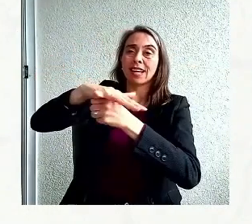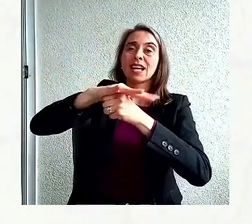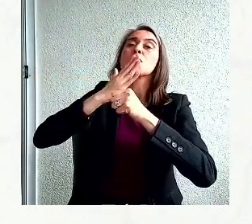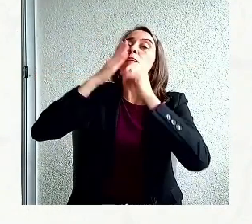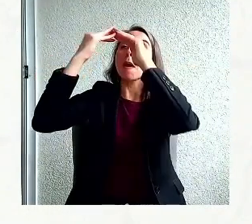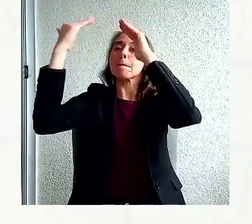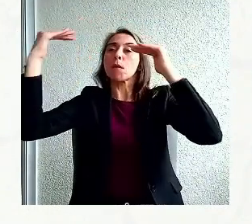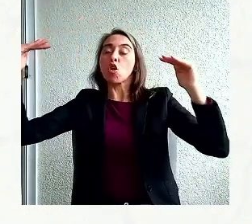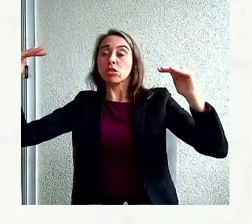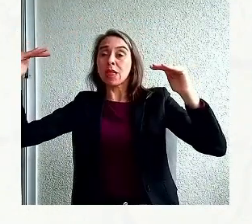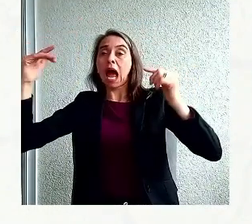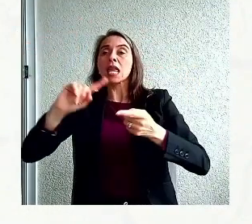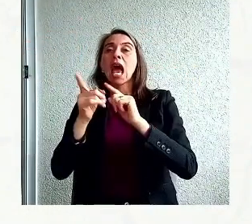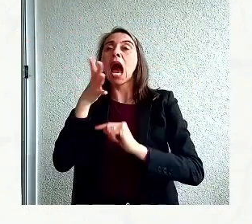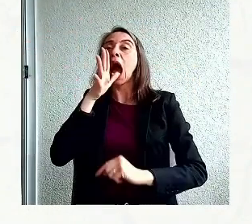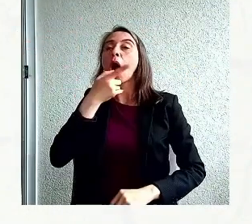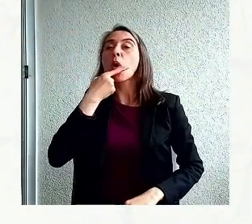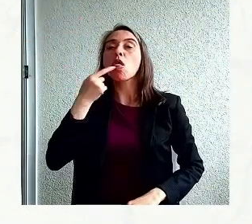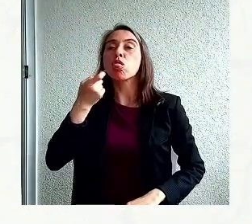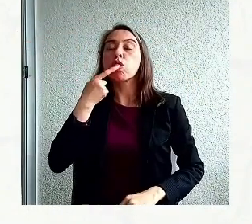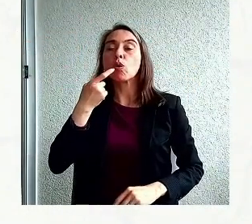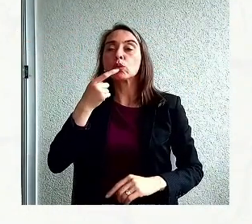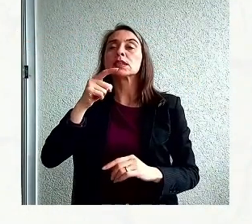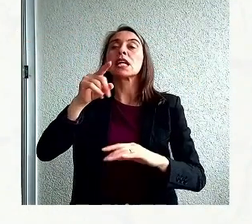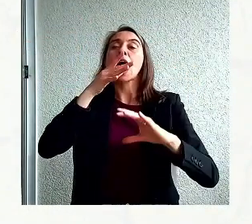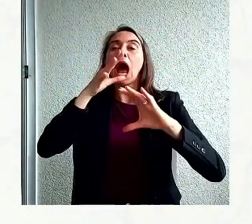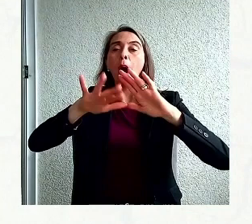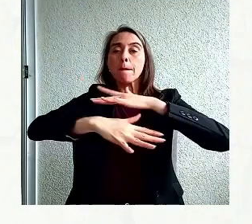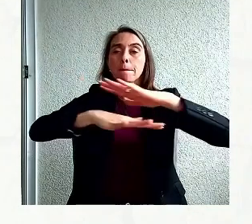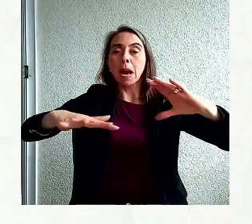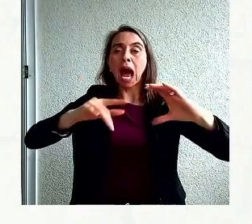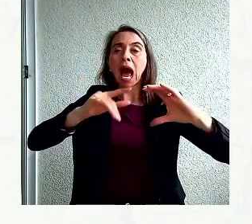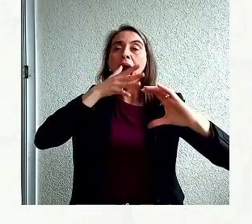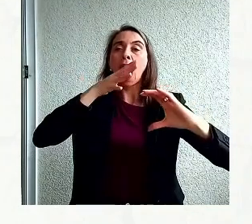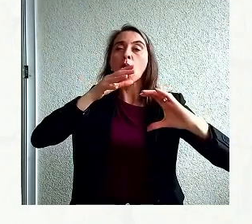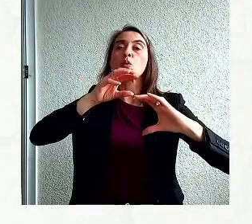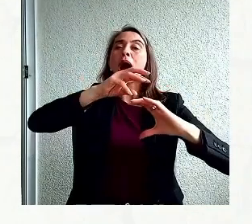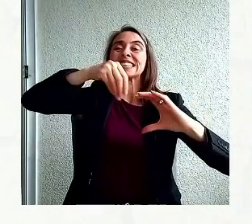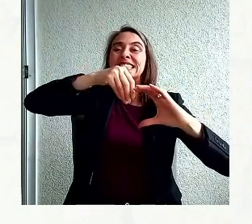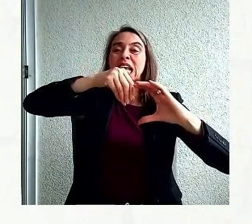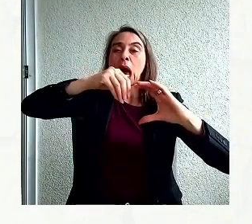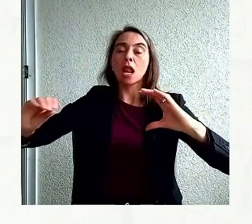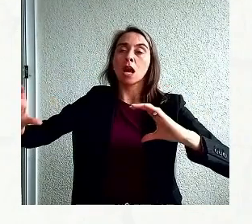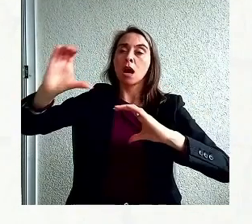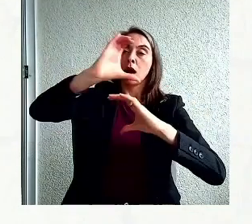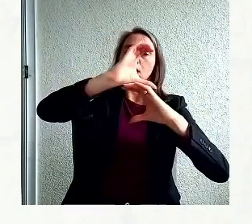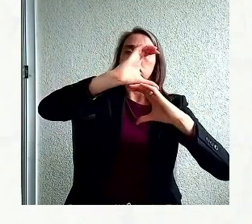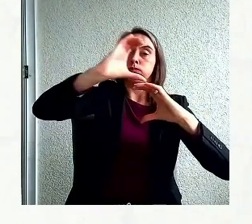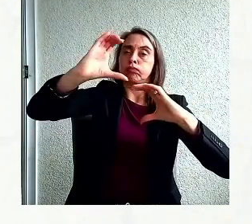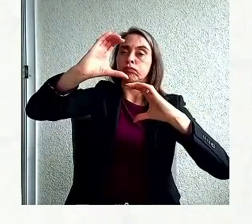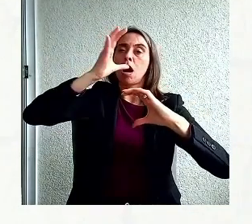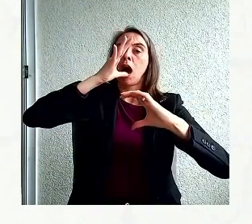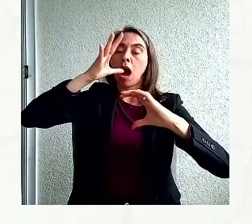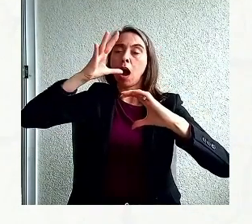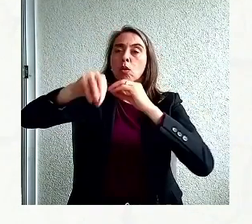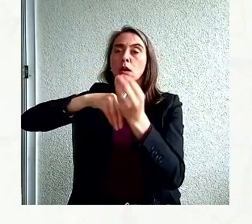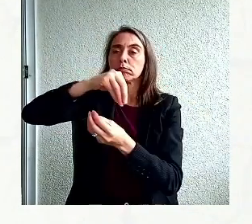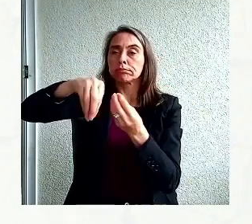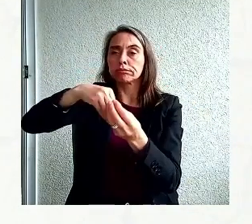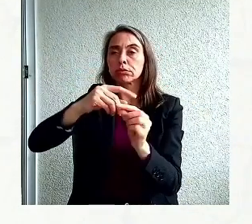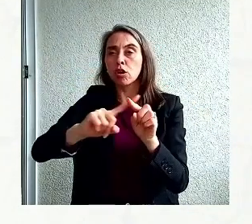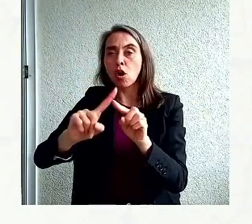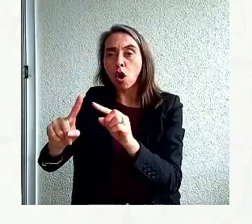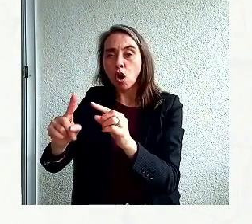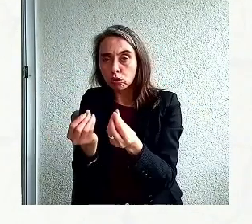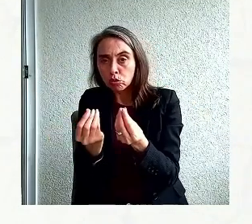de distintos tipos de componentes particulados y disueltos, porque porque tenemos una gran cantidad y hemos